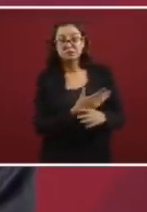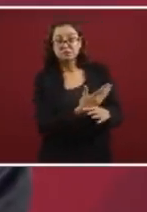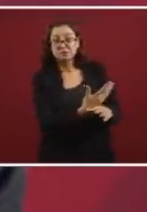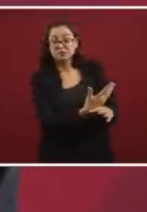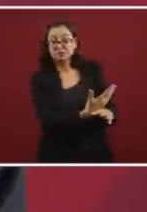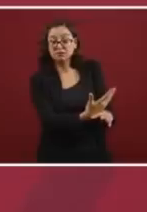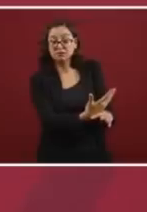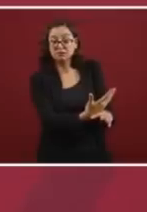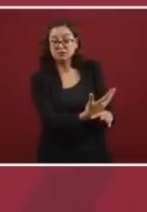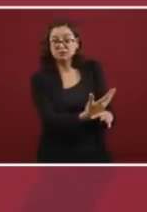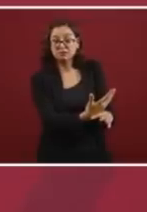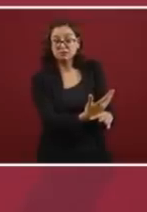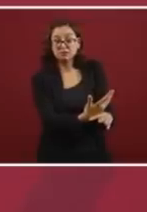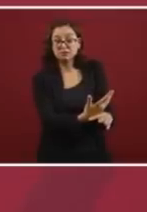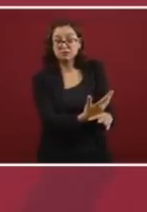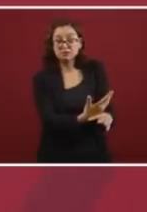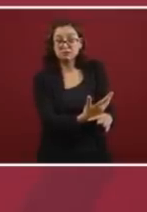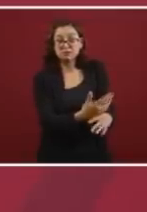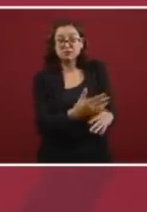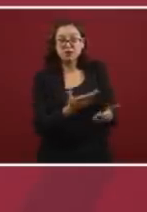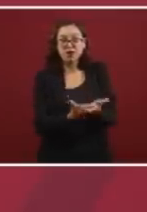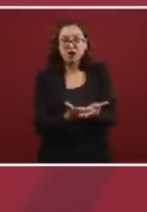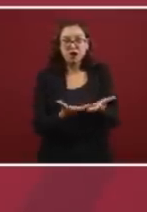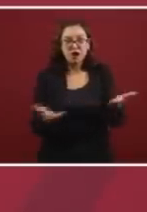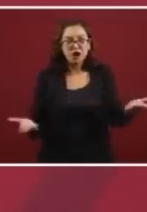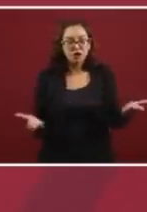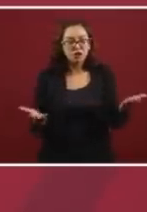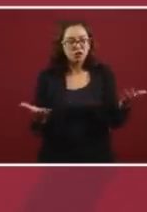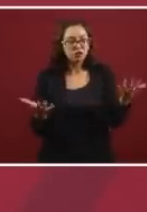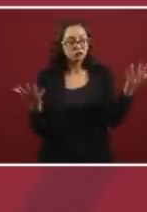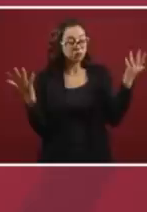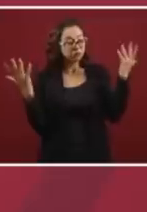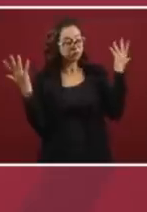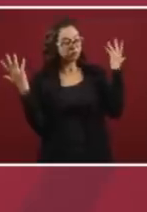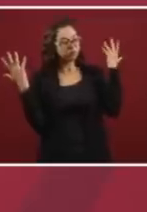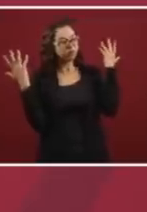me dejó anonadados